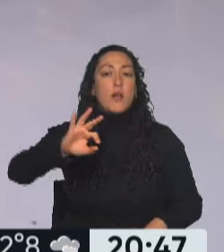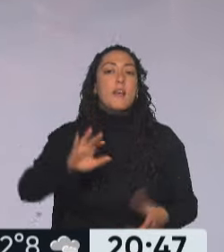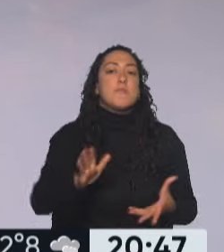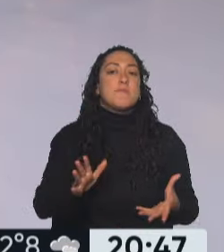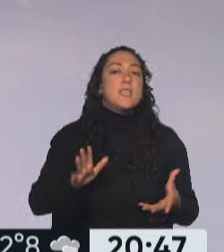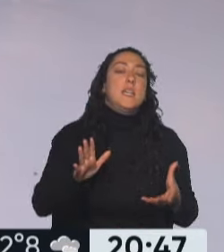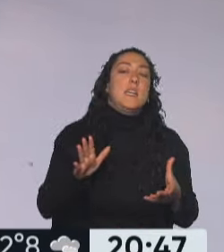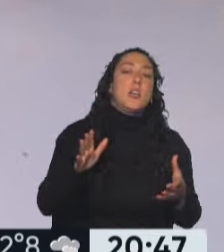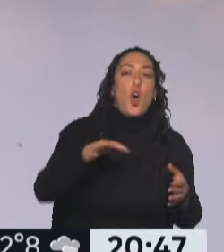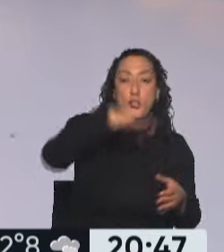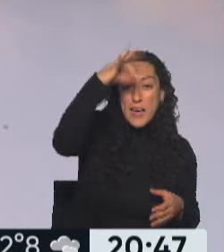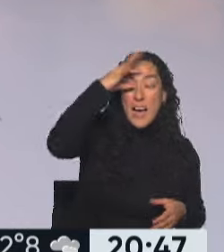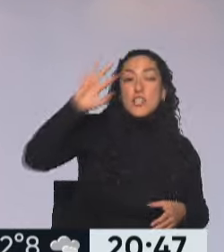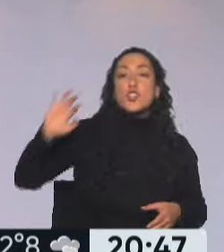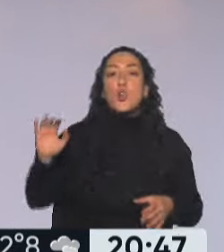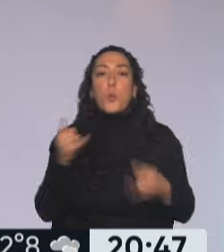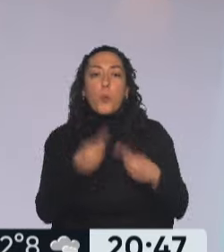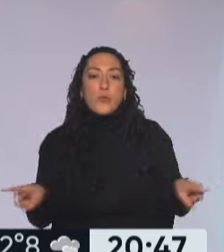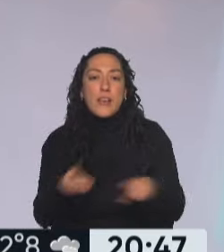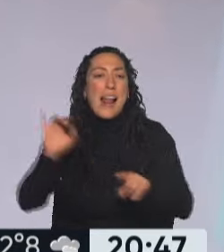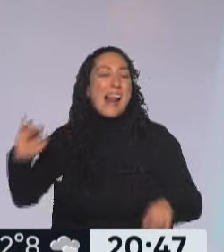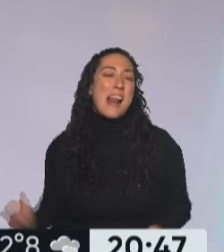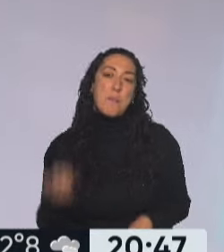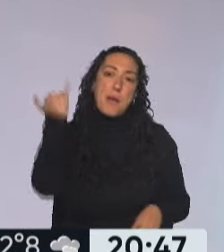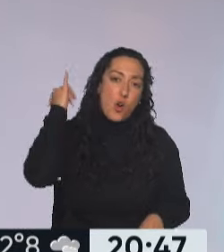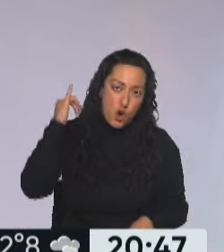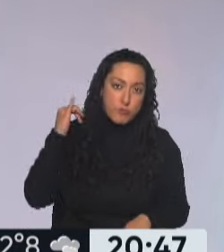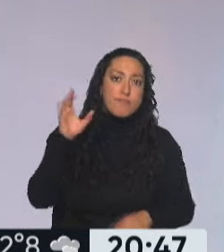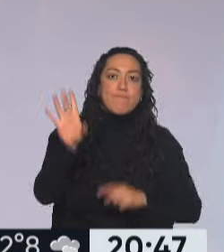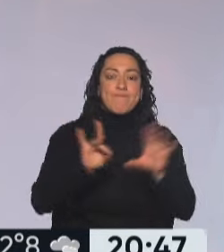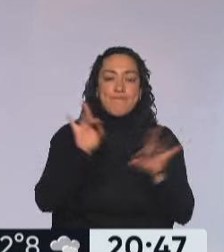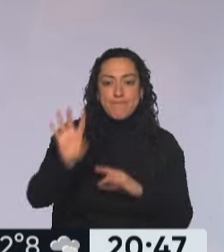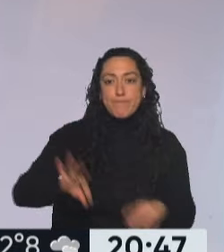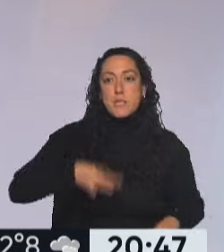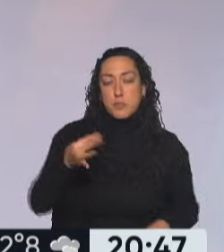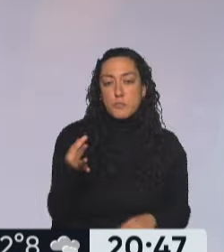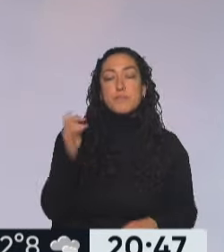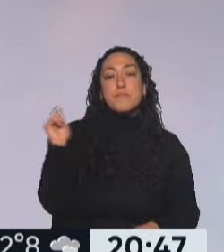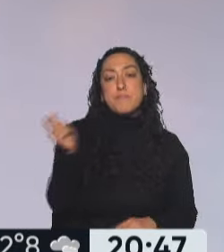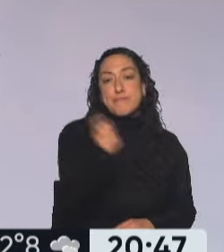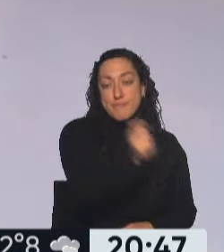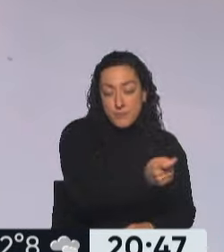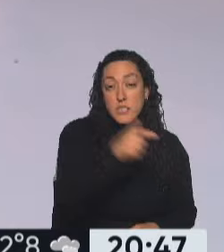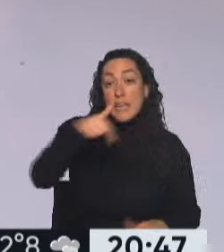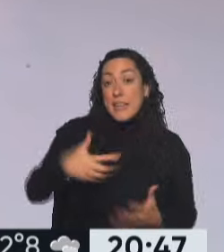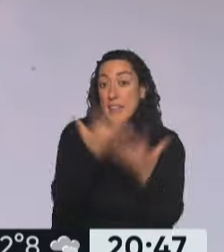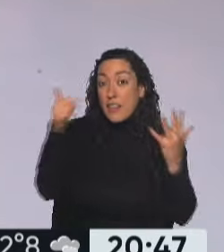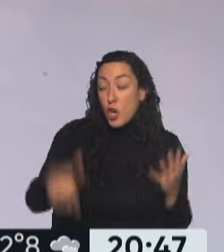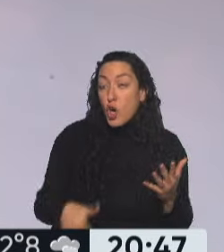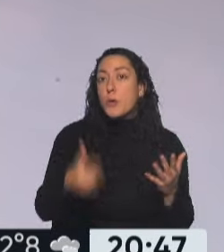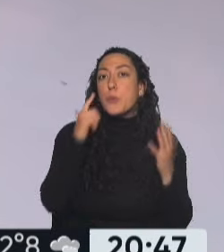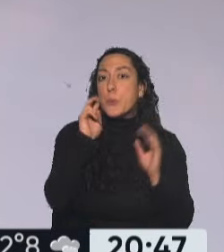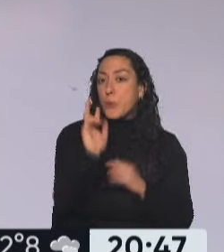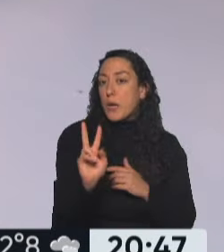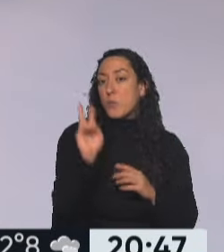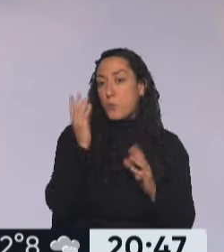las mejores obras de teatro musical. Así que estamos ahí atentos a esa alfombra roja. Lo cierto es que hoy vas a poder ver la premiación en